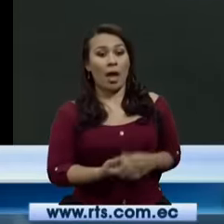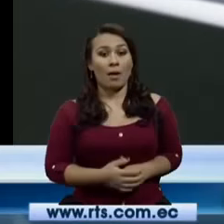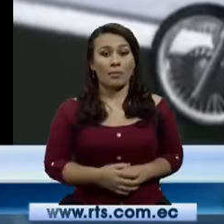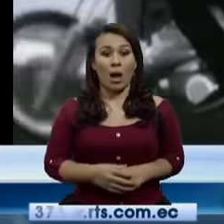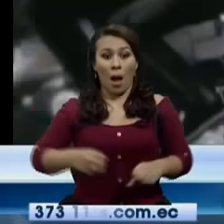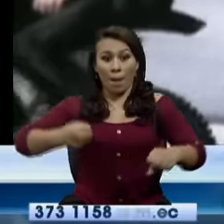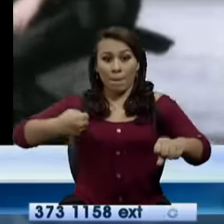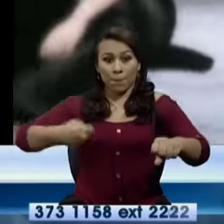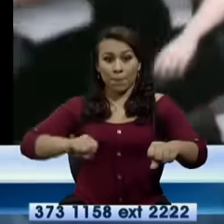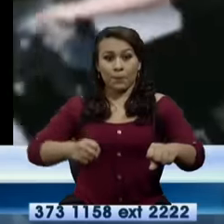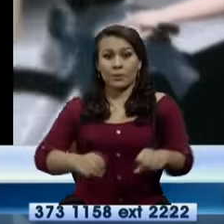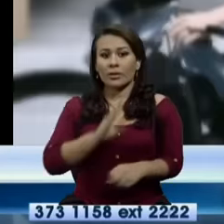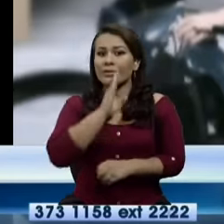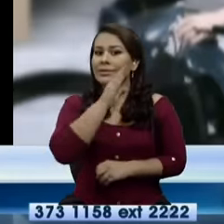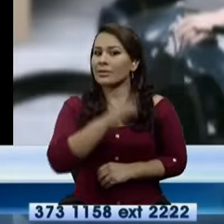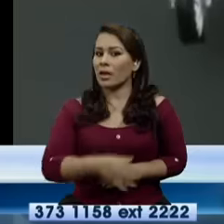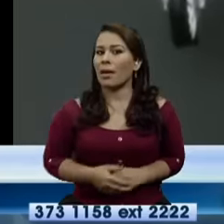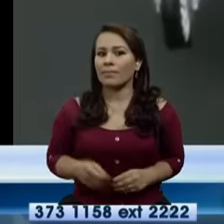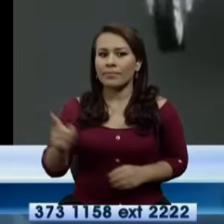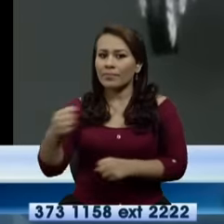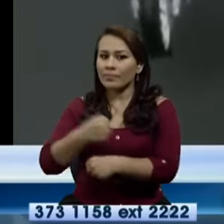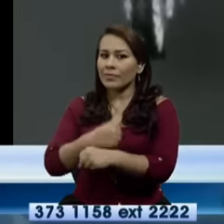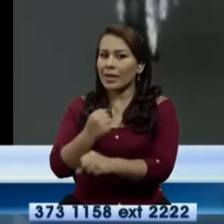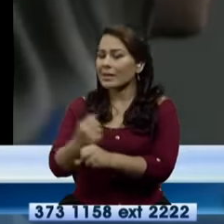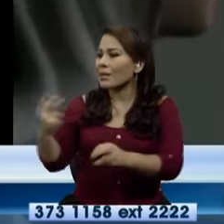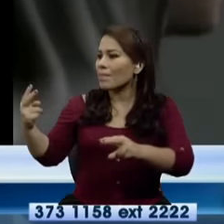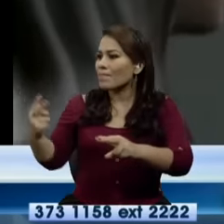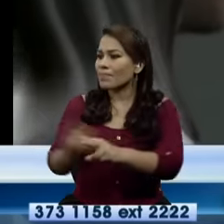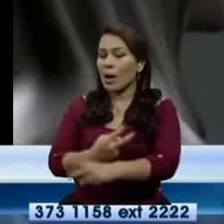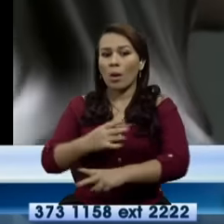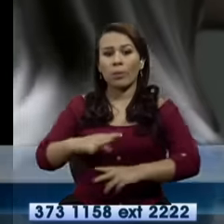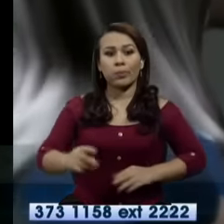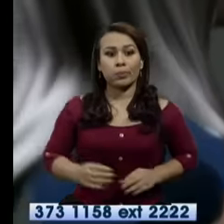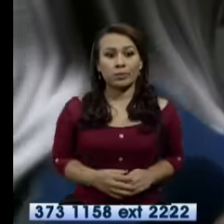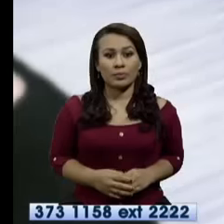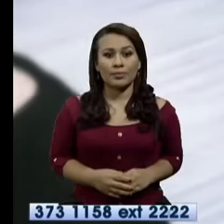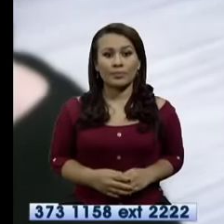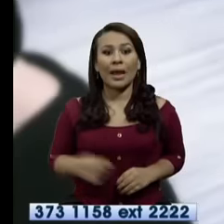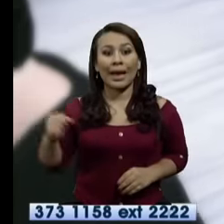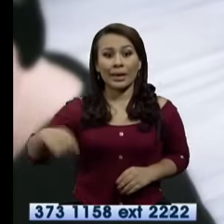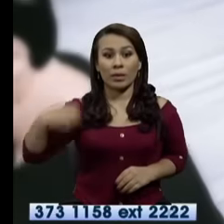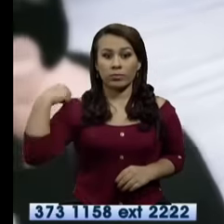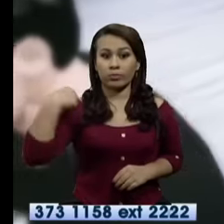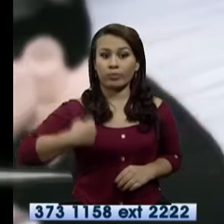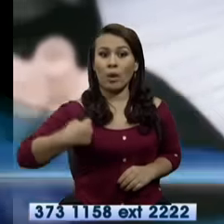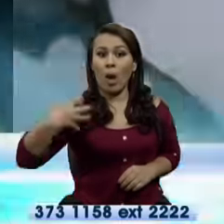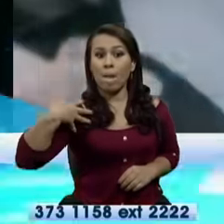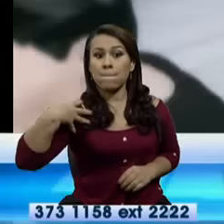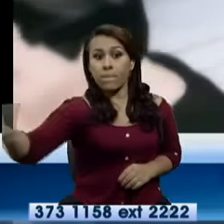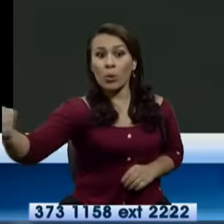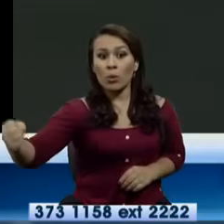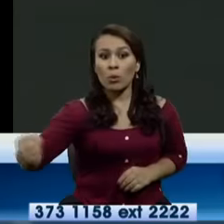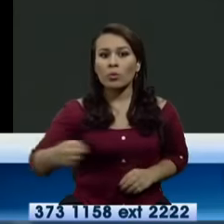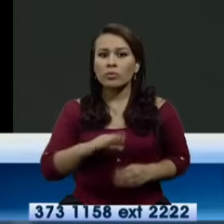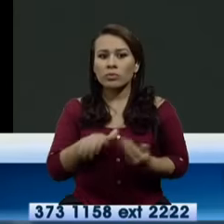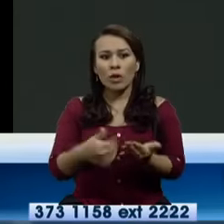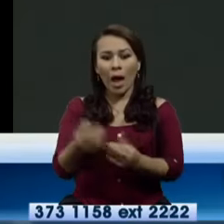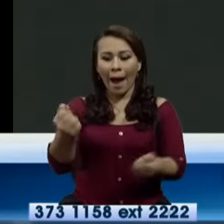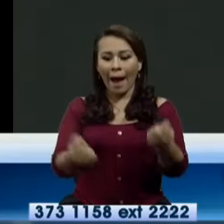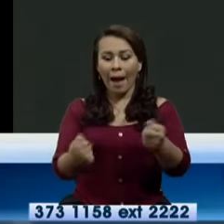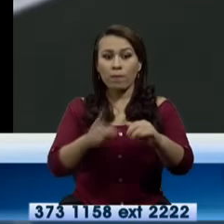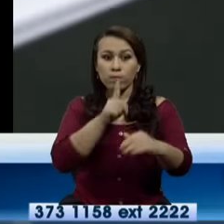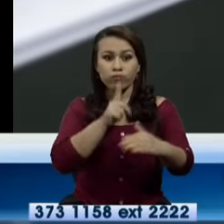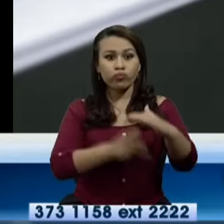motos más que todo son los que hacen ese tipo de de robo hay ar ranchador de celulares los carros que están aquí